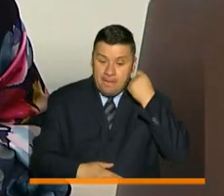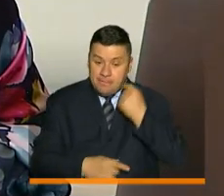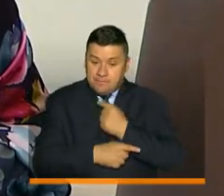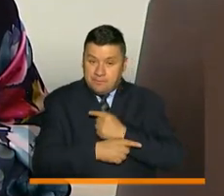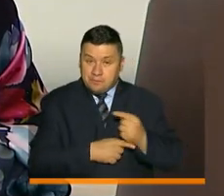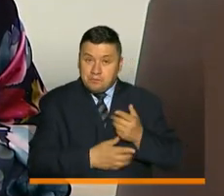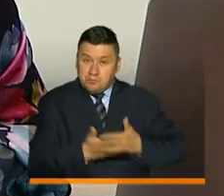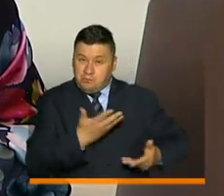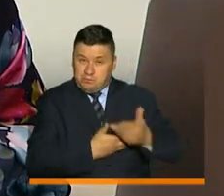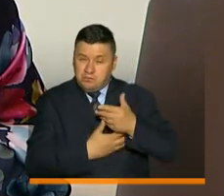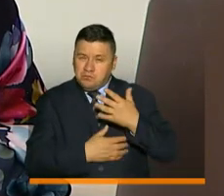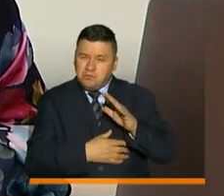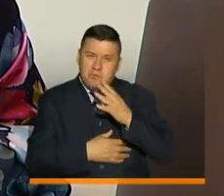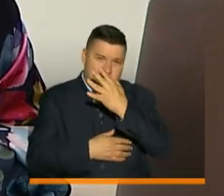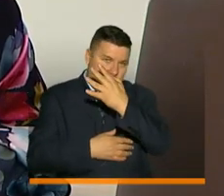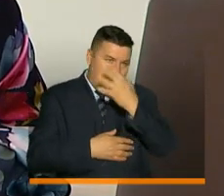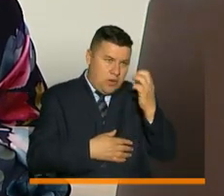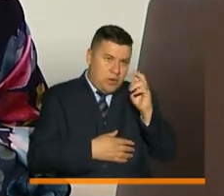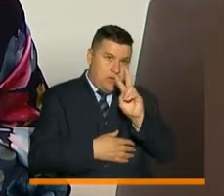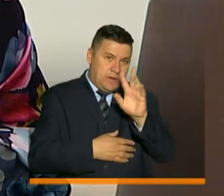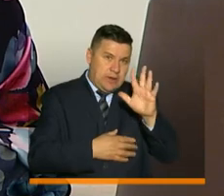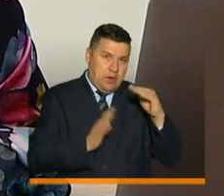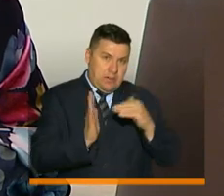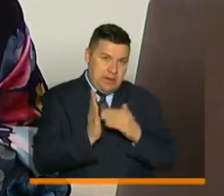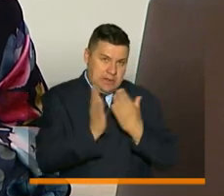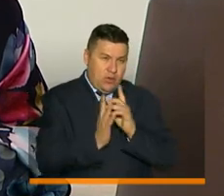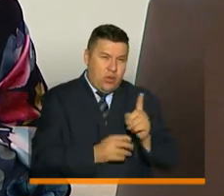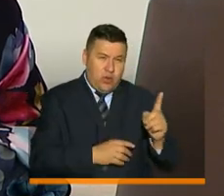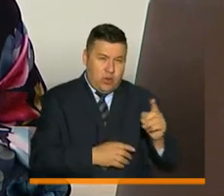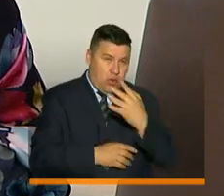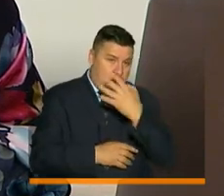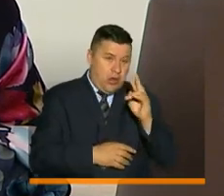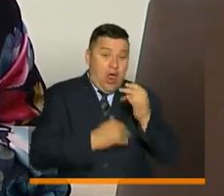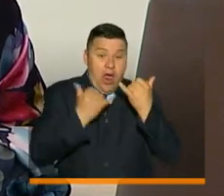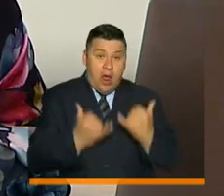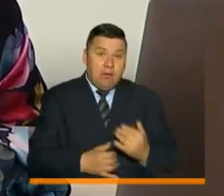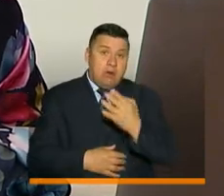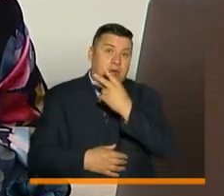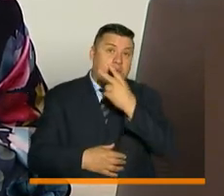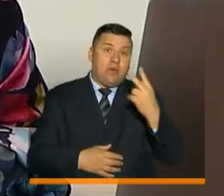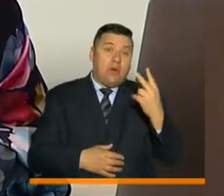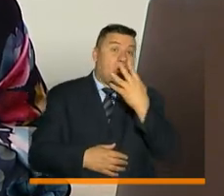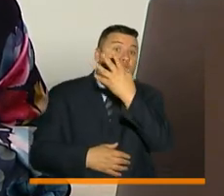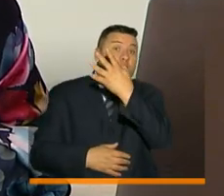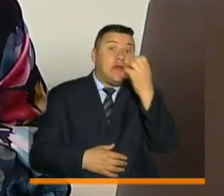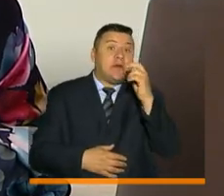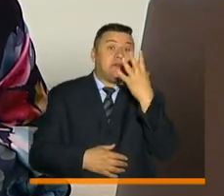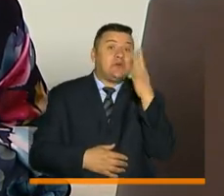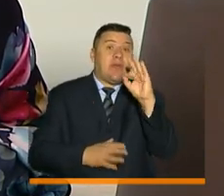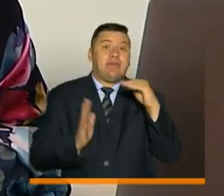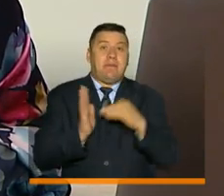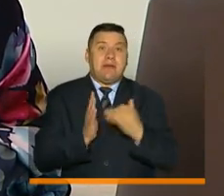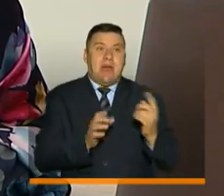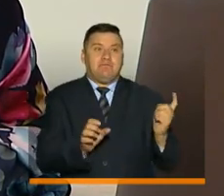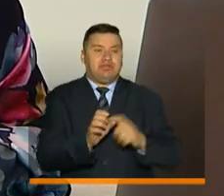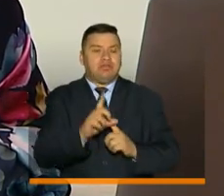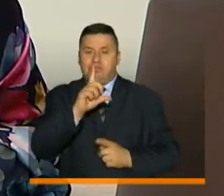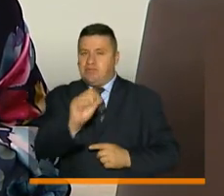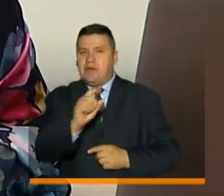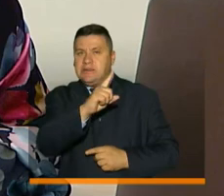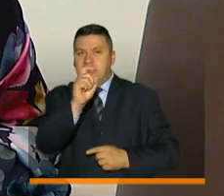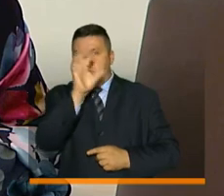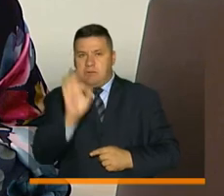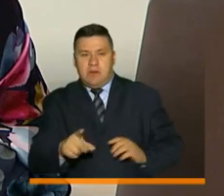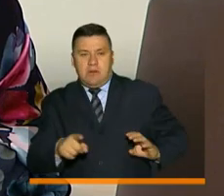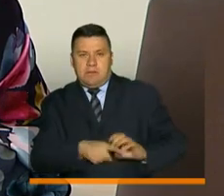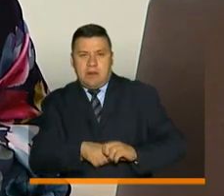pasada compartíamos que serían 425,000 estudiantes, presidente, y a hoy son 450,000 los que tendrán esta reducción del